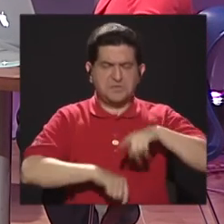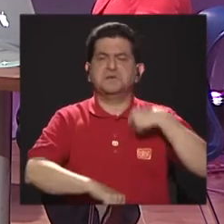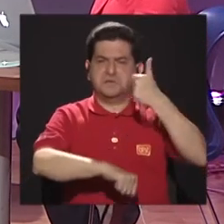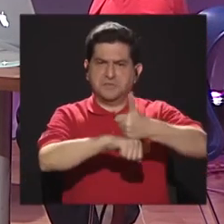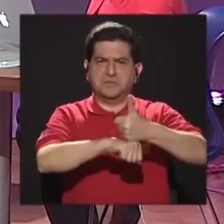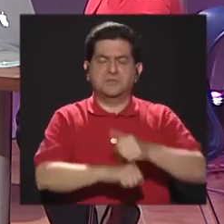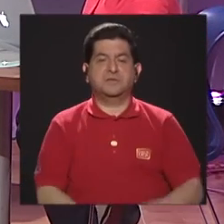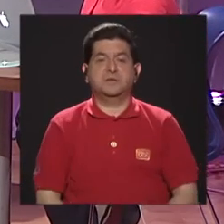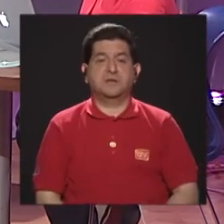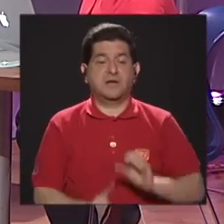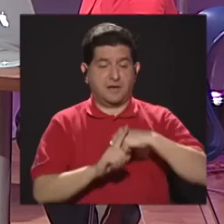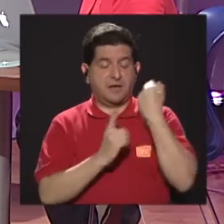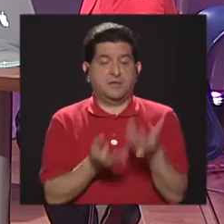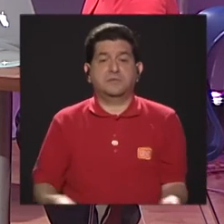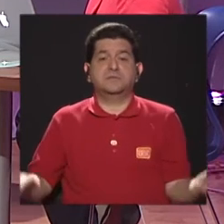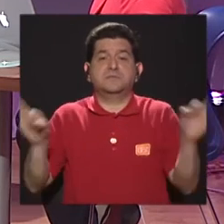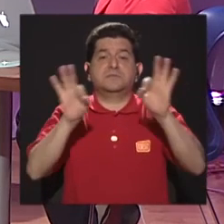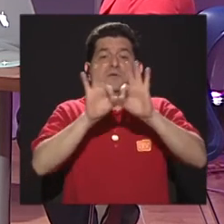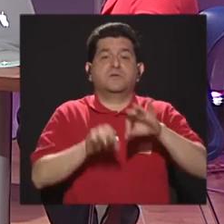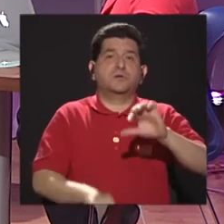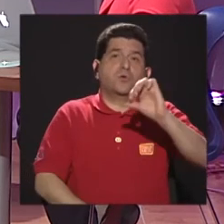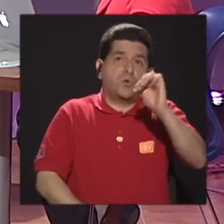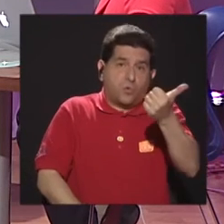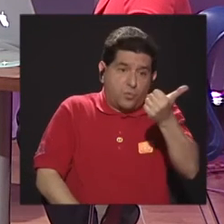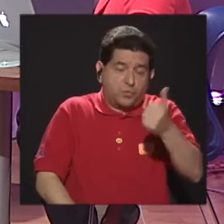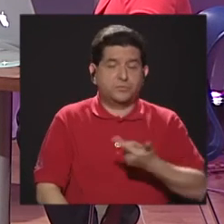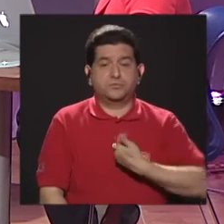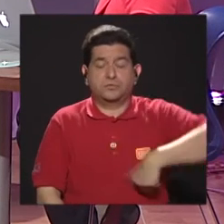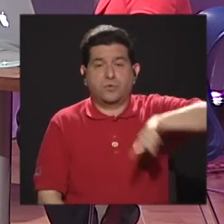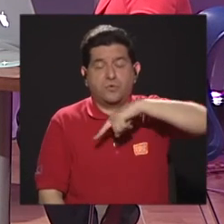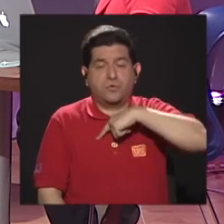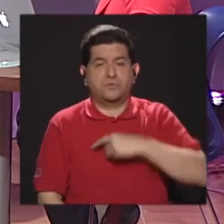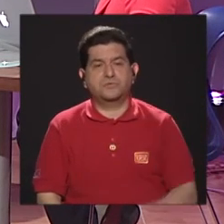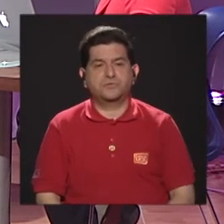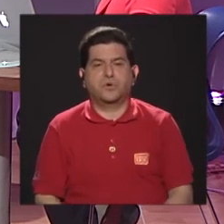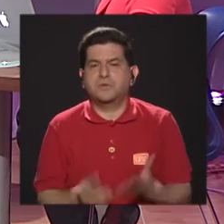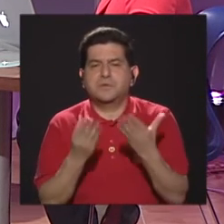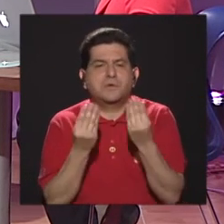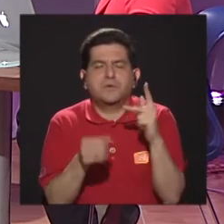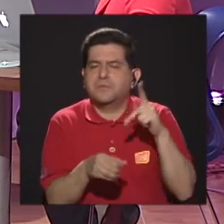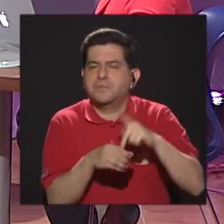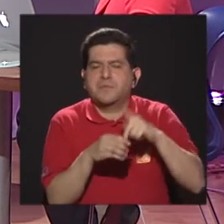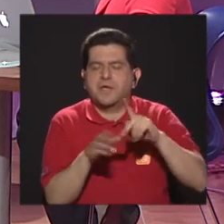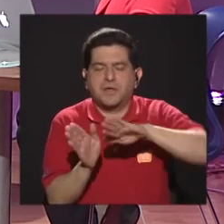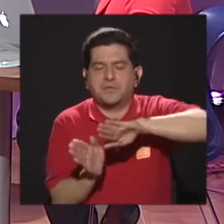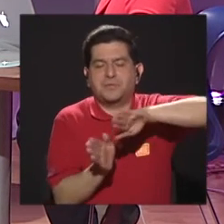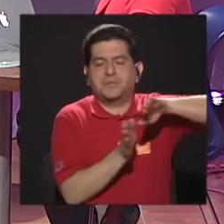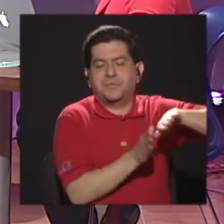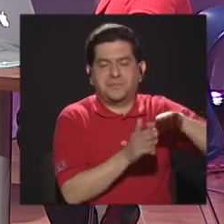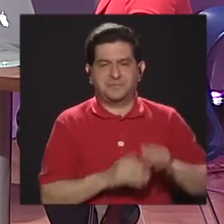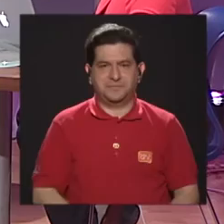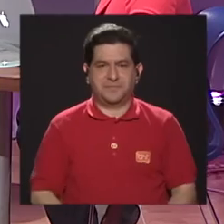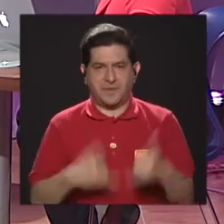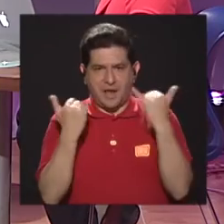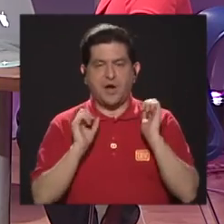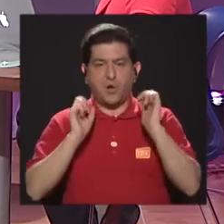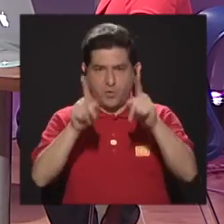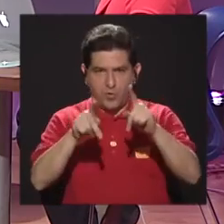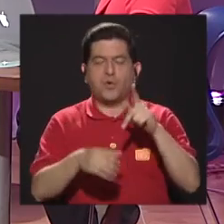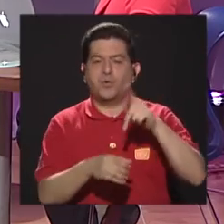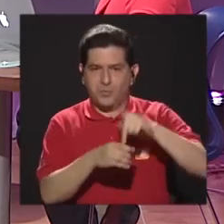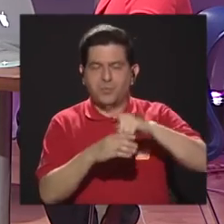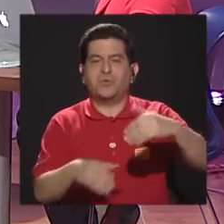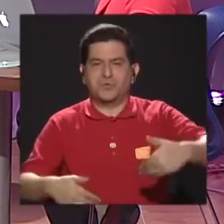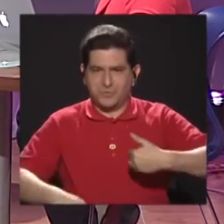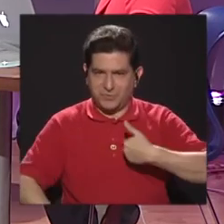eso es una de las cosas importantes. Y la otra cosa es que vamos perdiendo temor de participar porque ahora sí hay espacio de